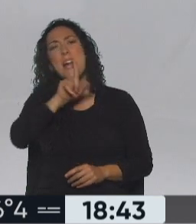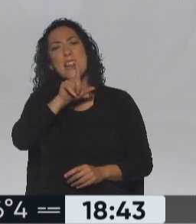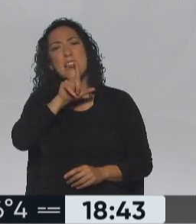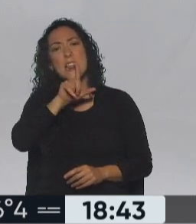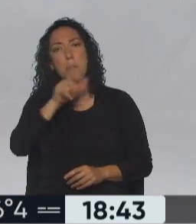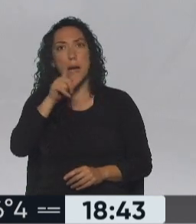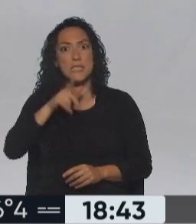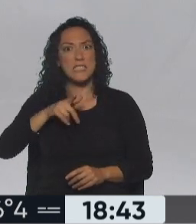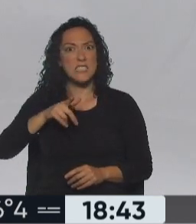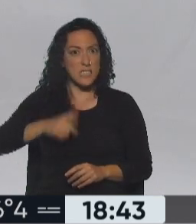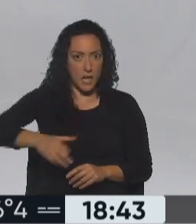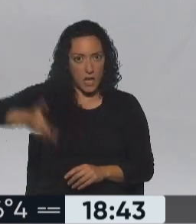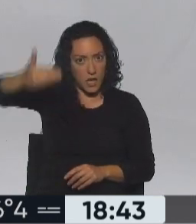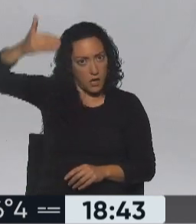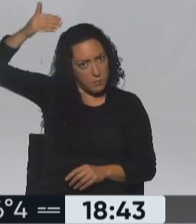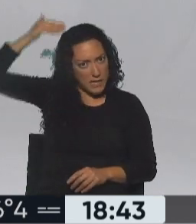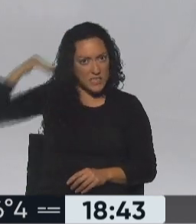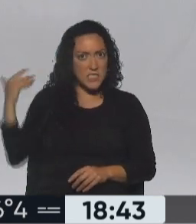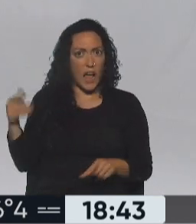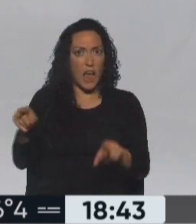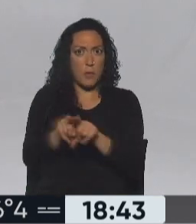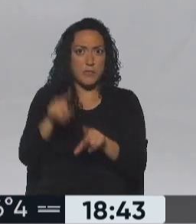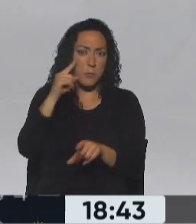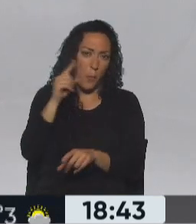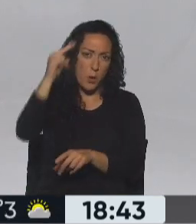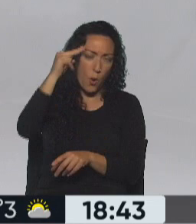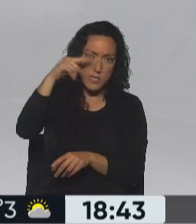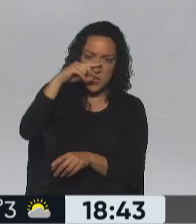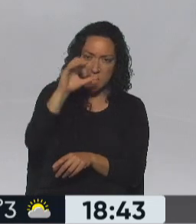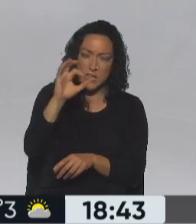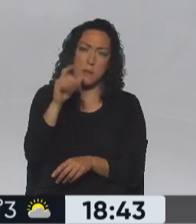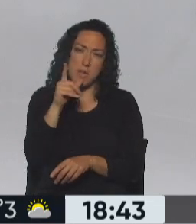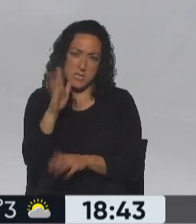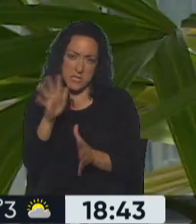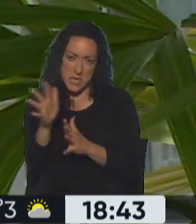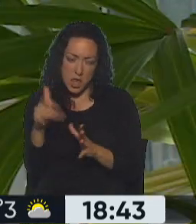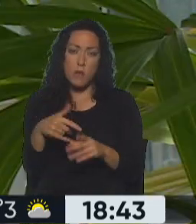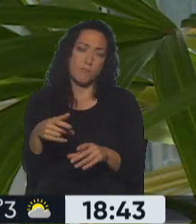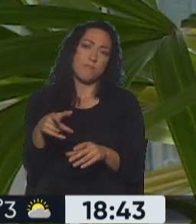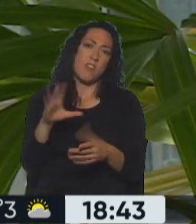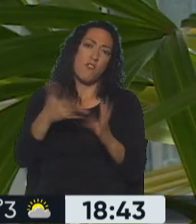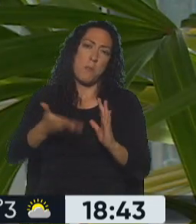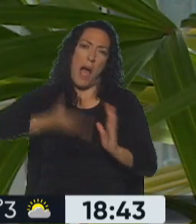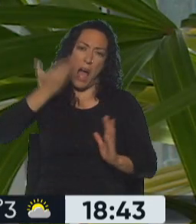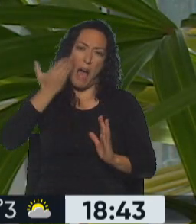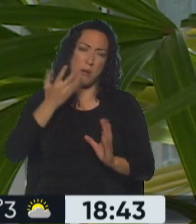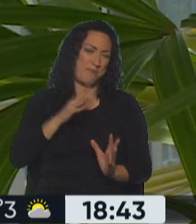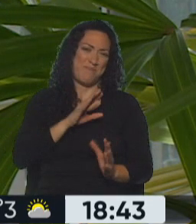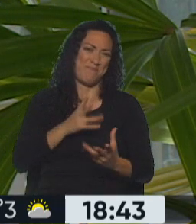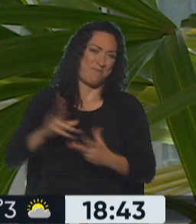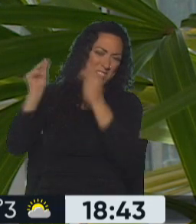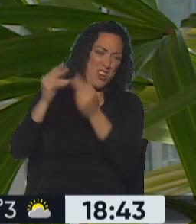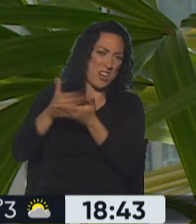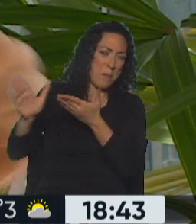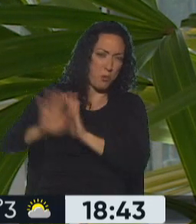recuerdan décadas pasadas nefastas como la del 70. Son declaraciones absolutamente repudiables. Nosotros con mis compañeros